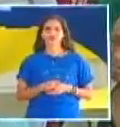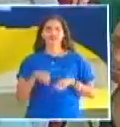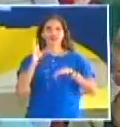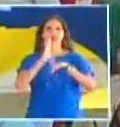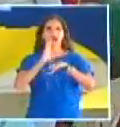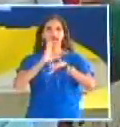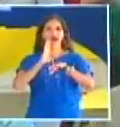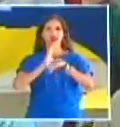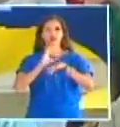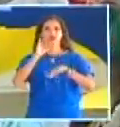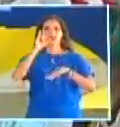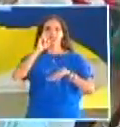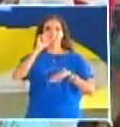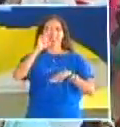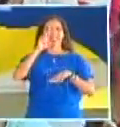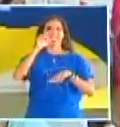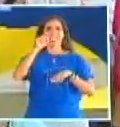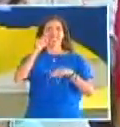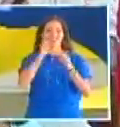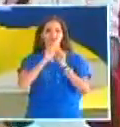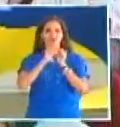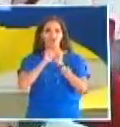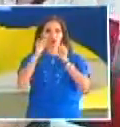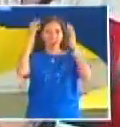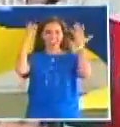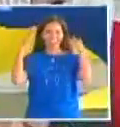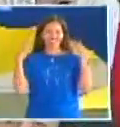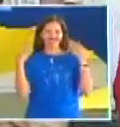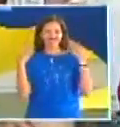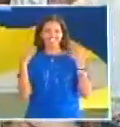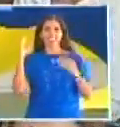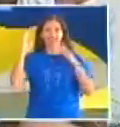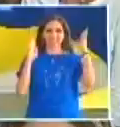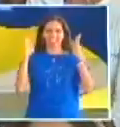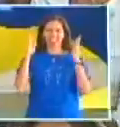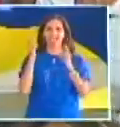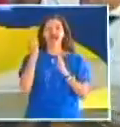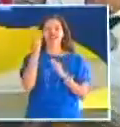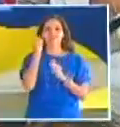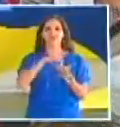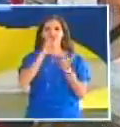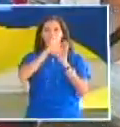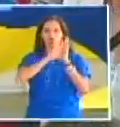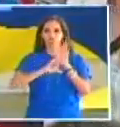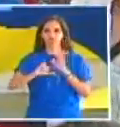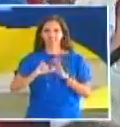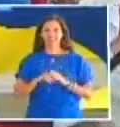Ciudadana Iris Varela, candidata a la Asamblea Nacional Constituyente.